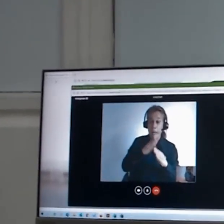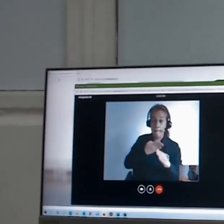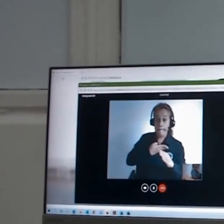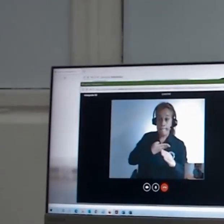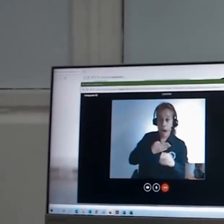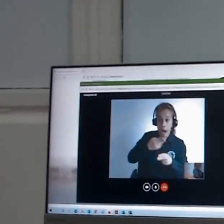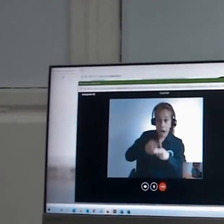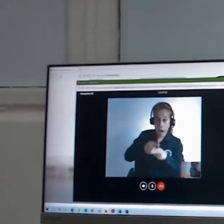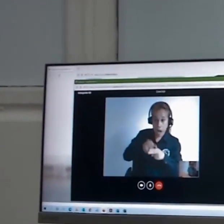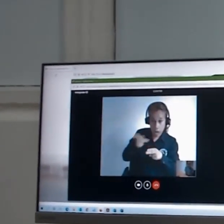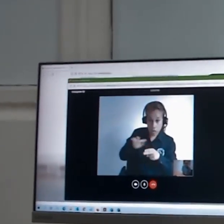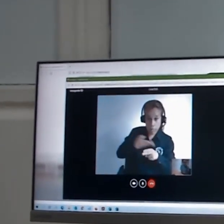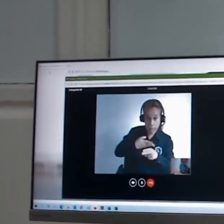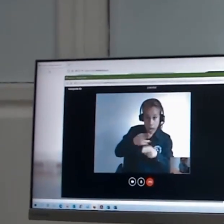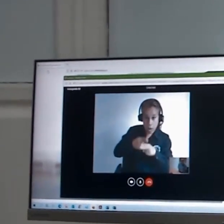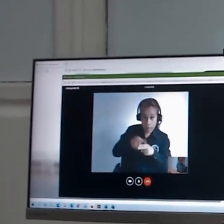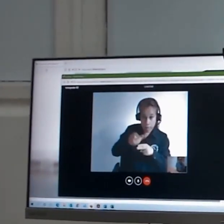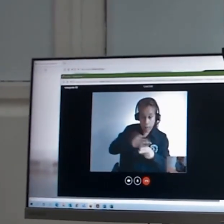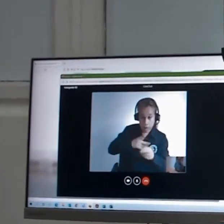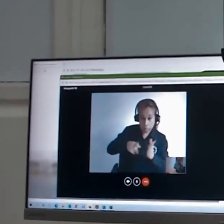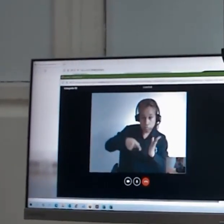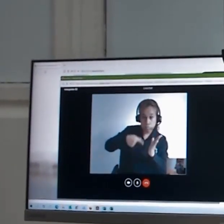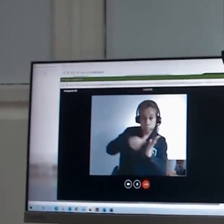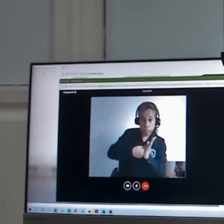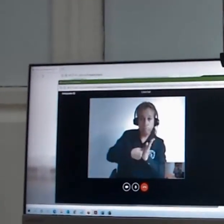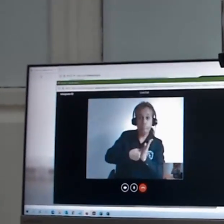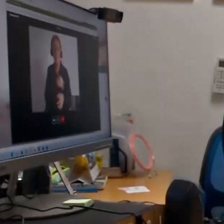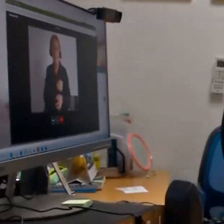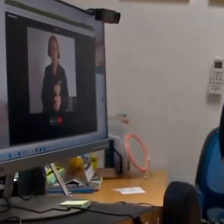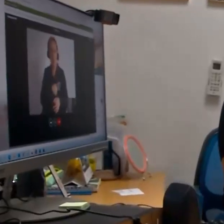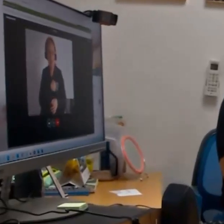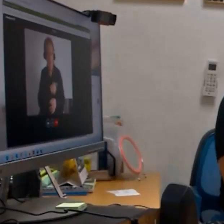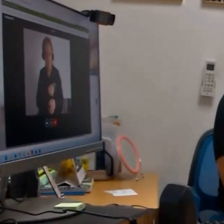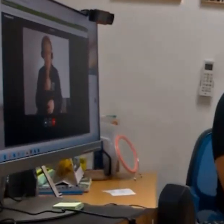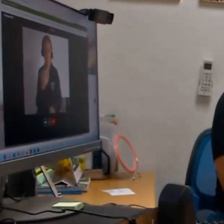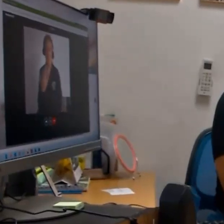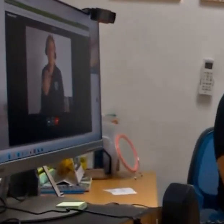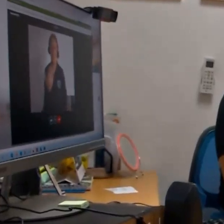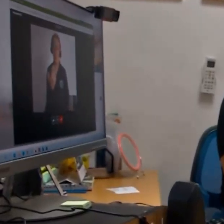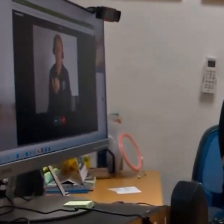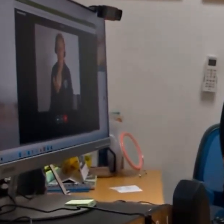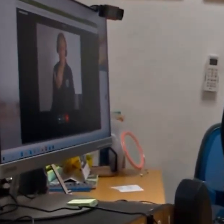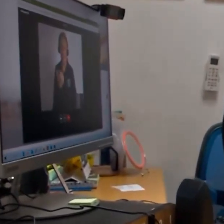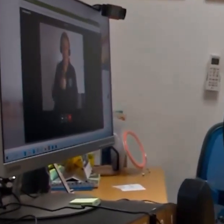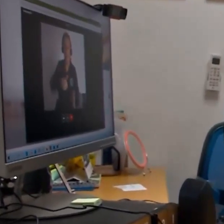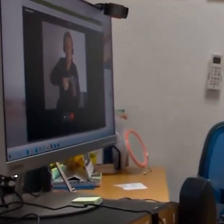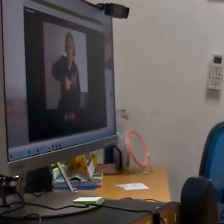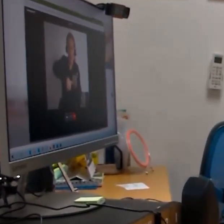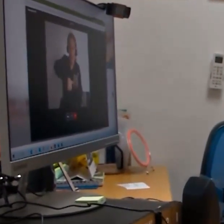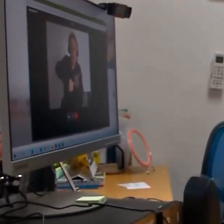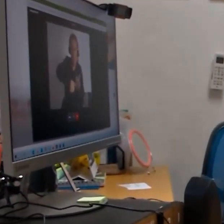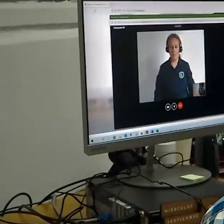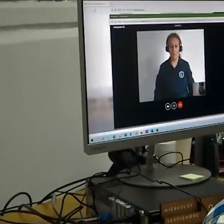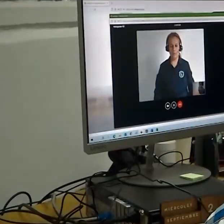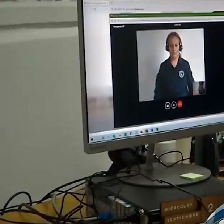pocas ciudades de Colombia con atención al usuario con enfoque diferencial para la población con discapacidad auditiva.